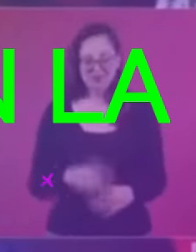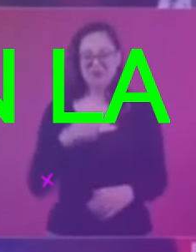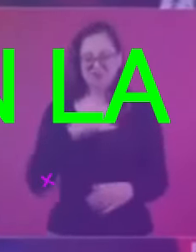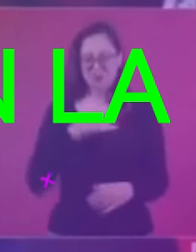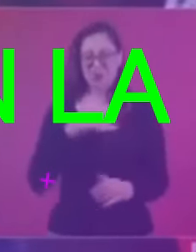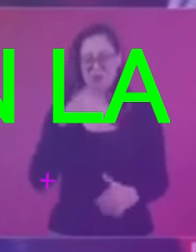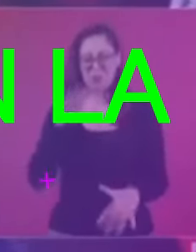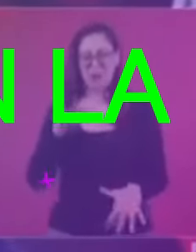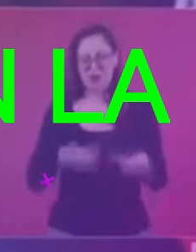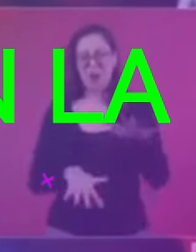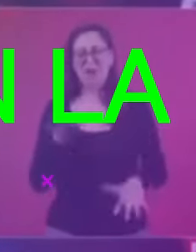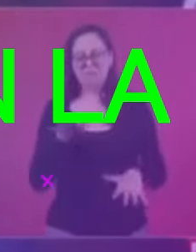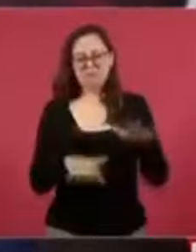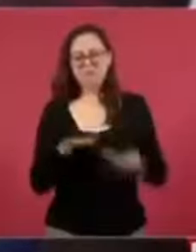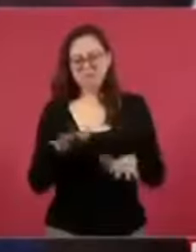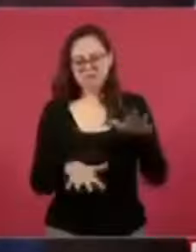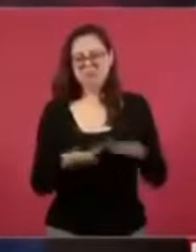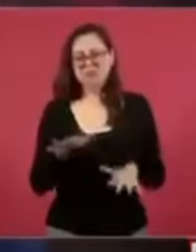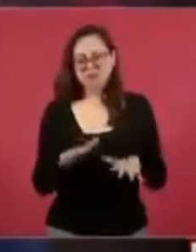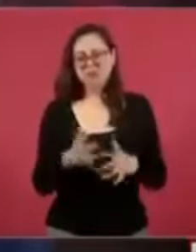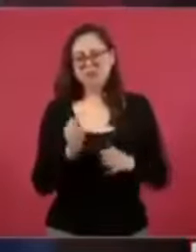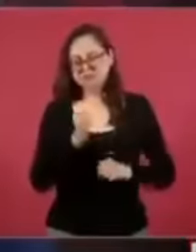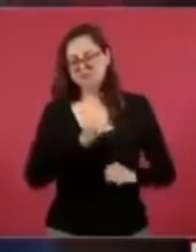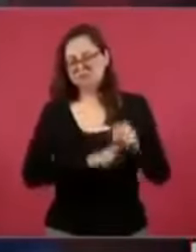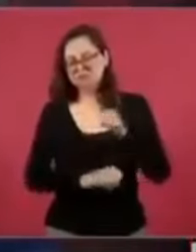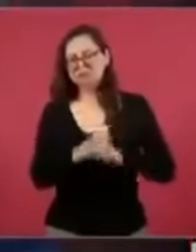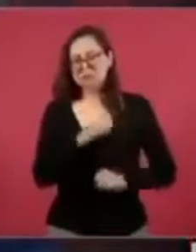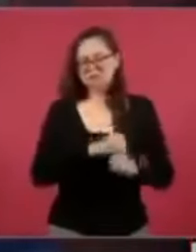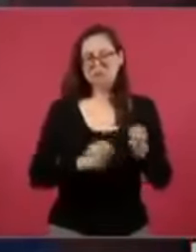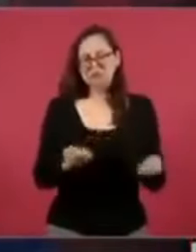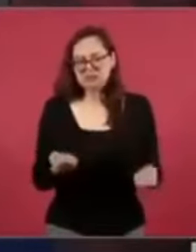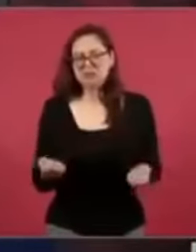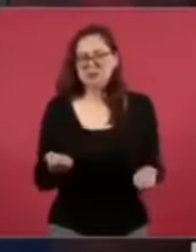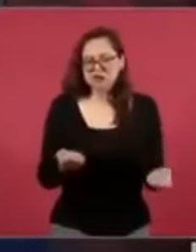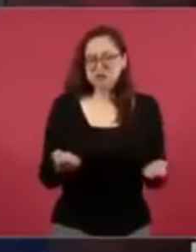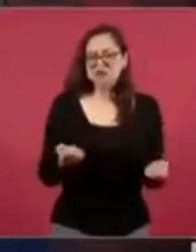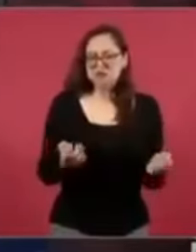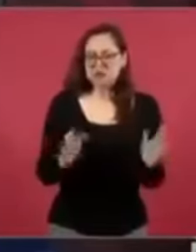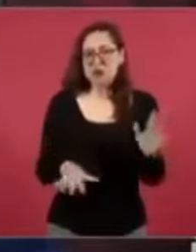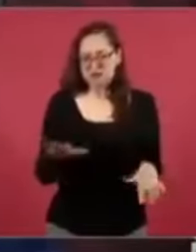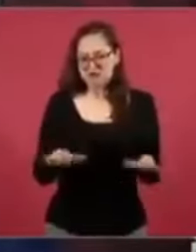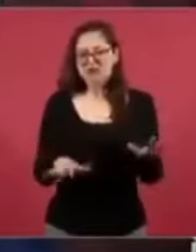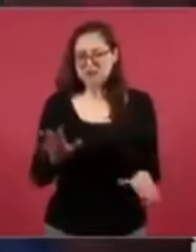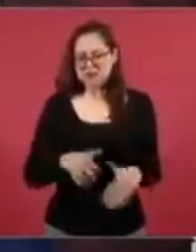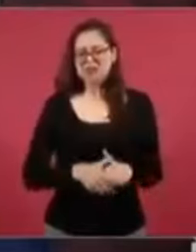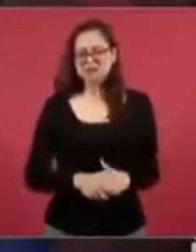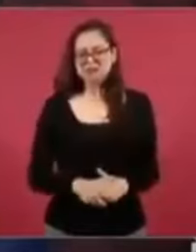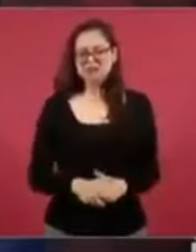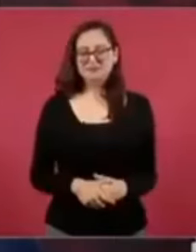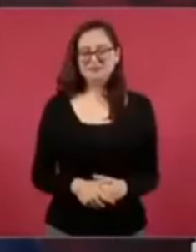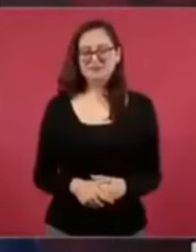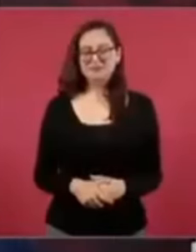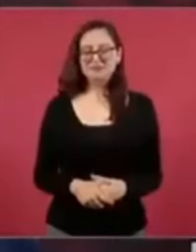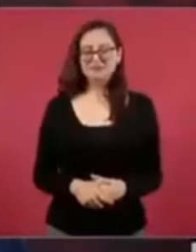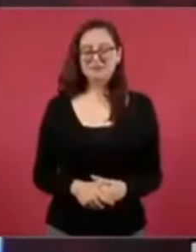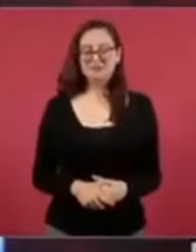inmediatamente todos los políticos a treparse en el logro. Pues no lo iba a dejar de hacer el anhélido de la presidencia. Habría que preguntarle